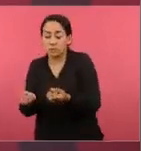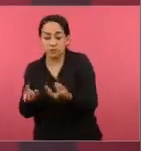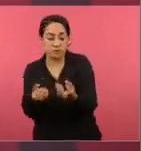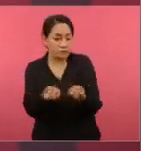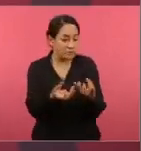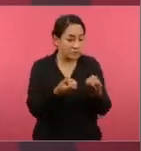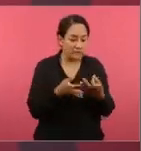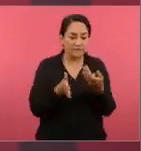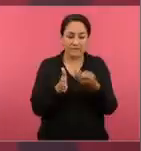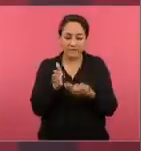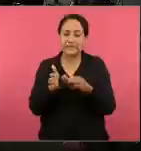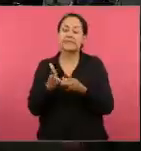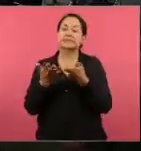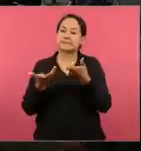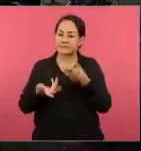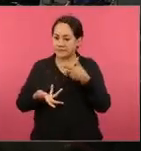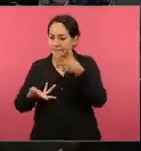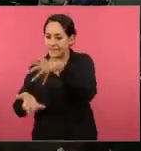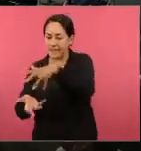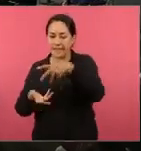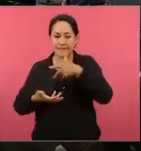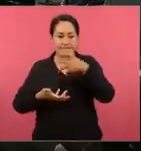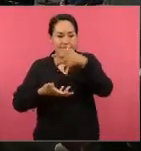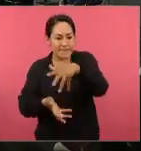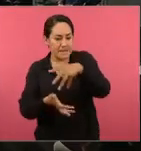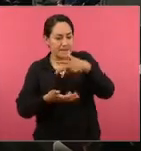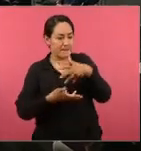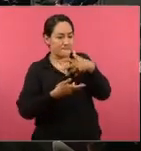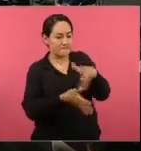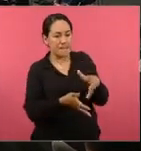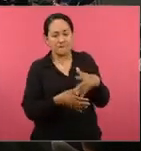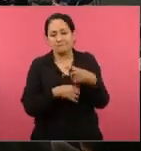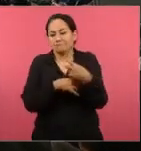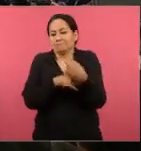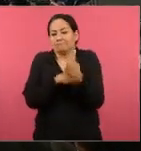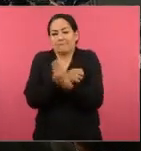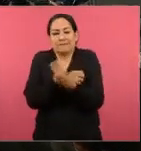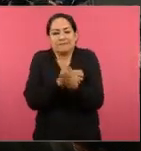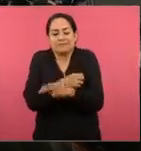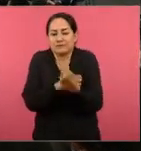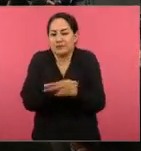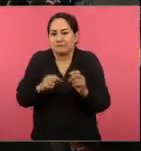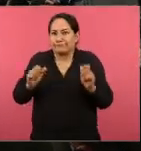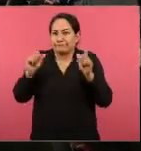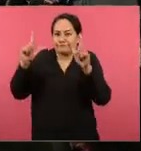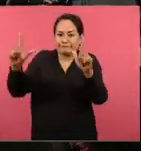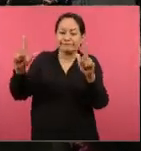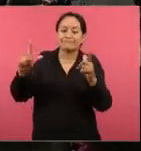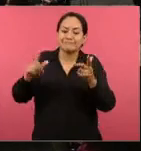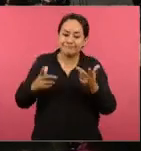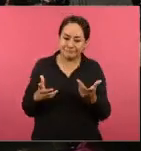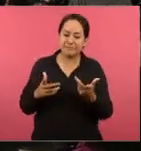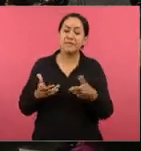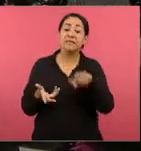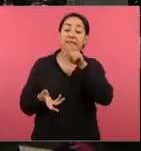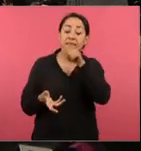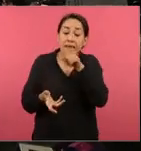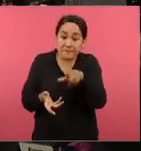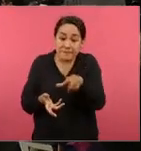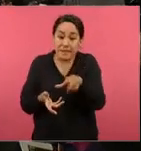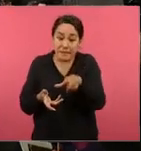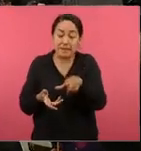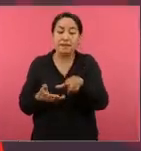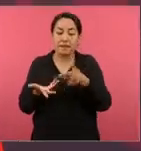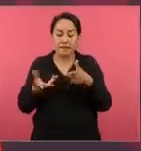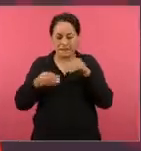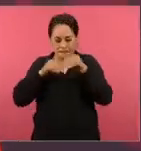no hubiera o donde ya estuvieran muy lastimadas, del aparato, primero de la pantalla. Luego se desarrolló